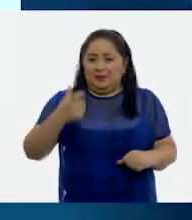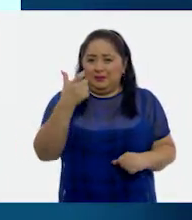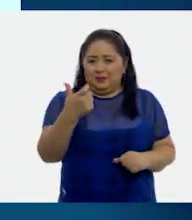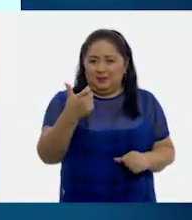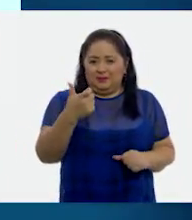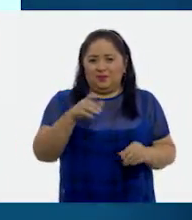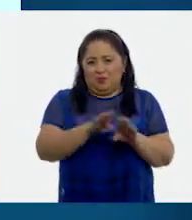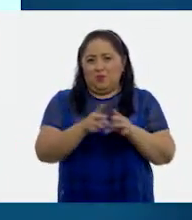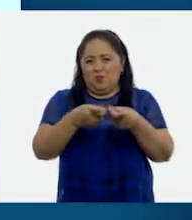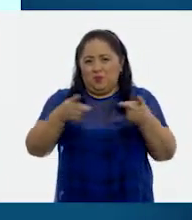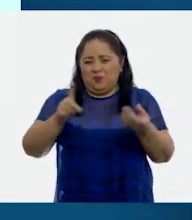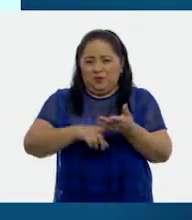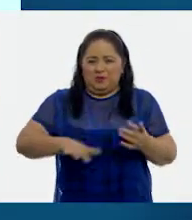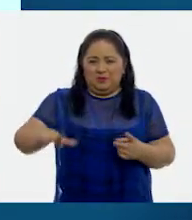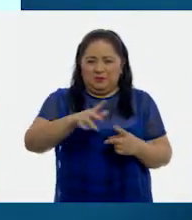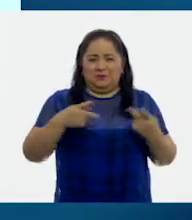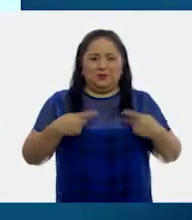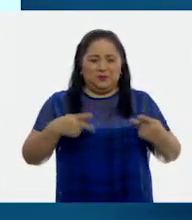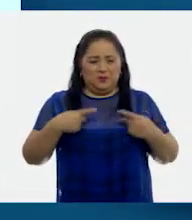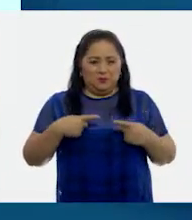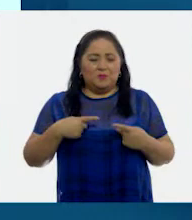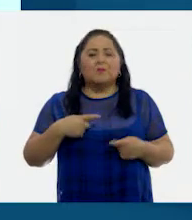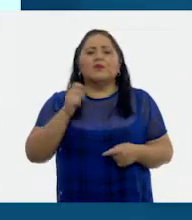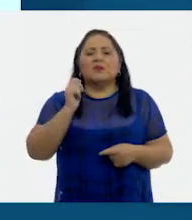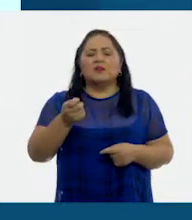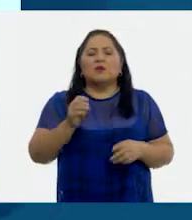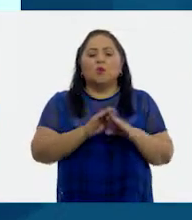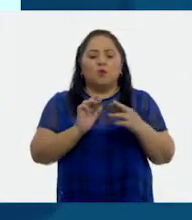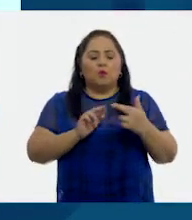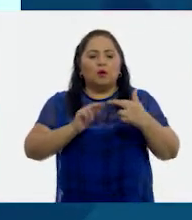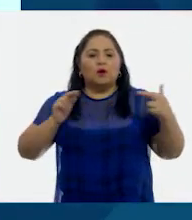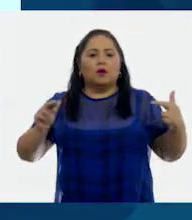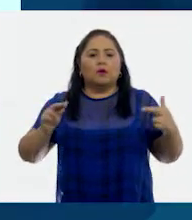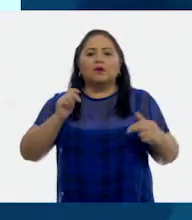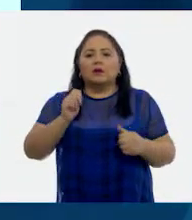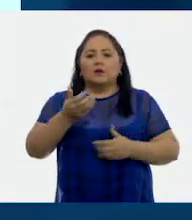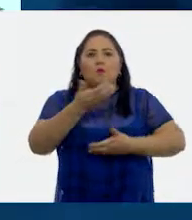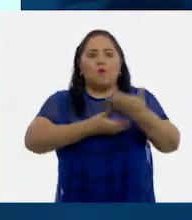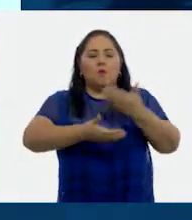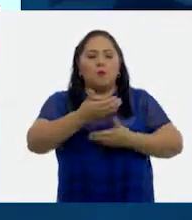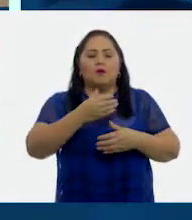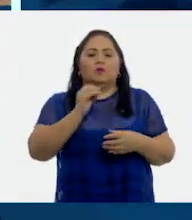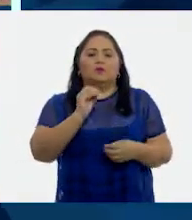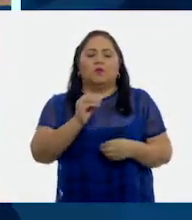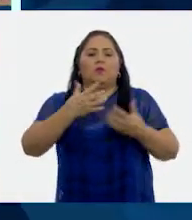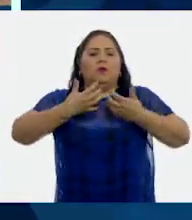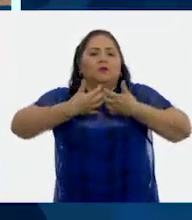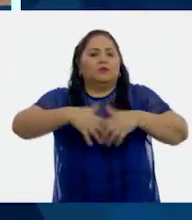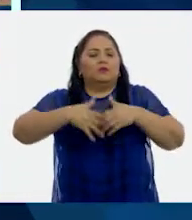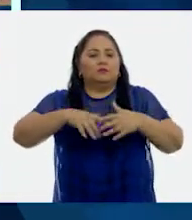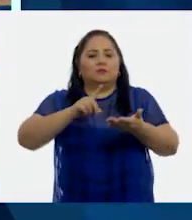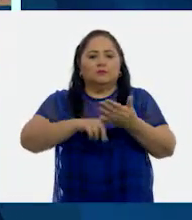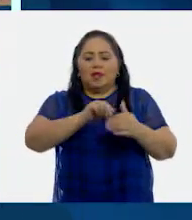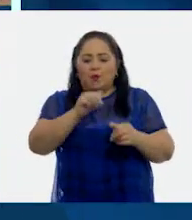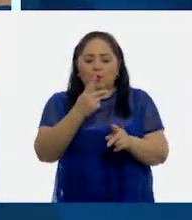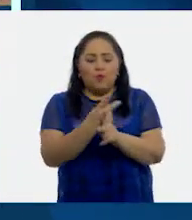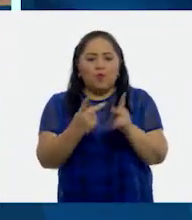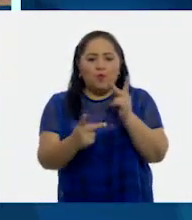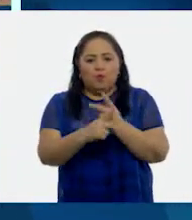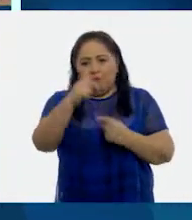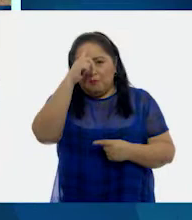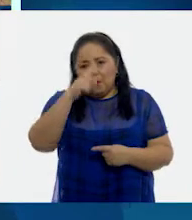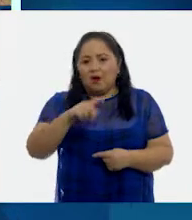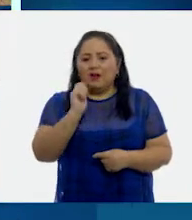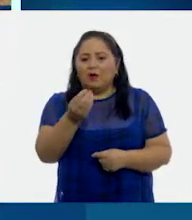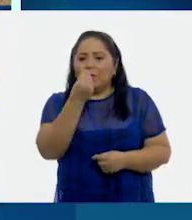que se desarrollan en la población urbana son las relacionadas con el comercio o las industrias que elaboran productos para el